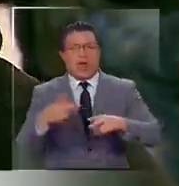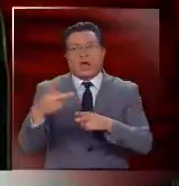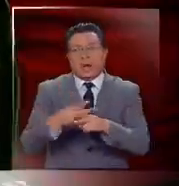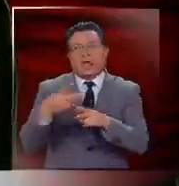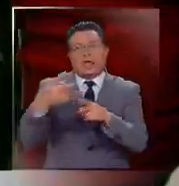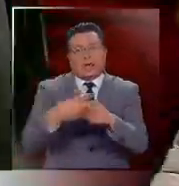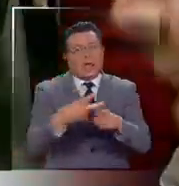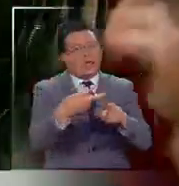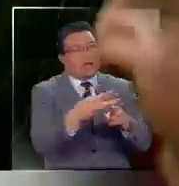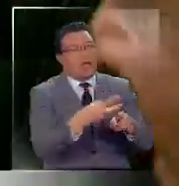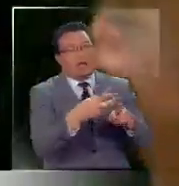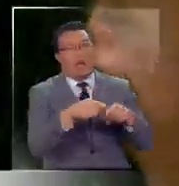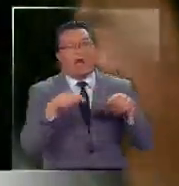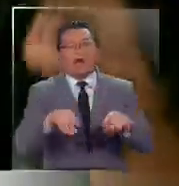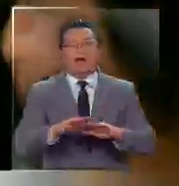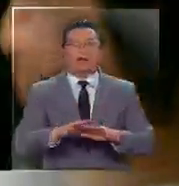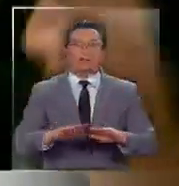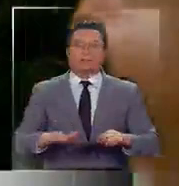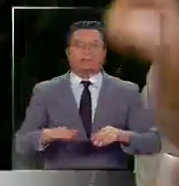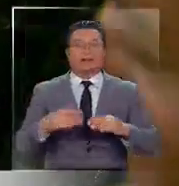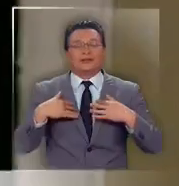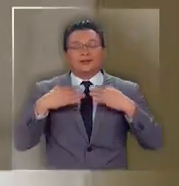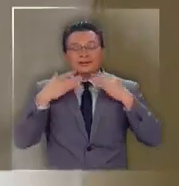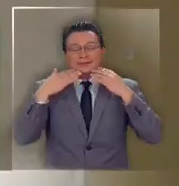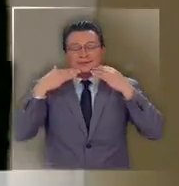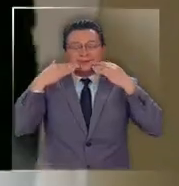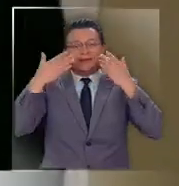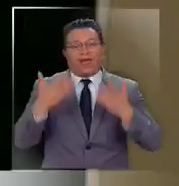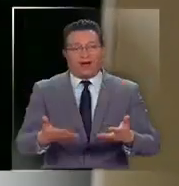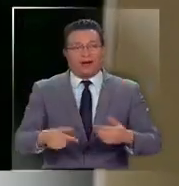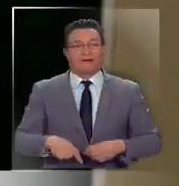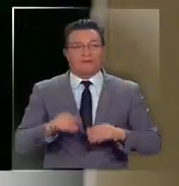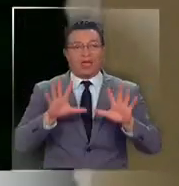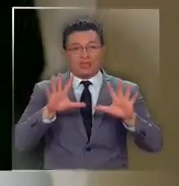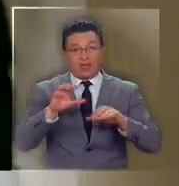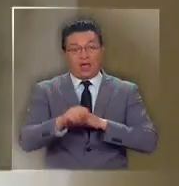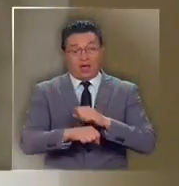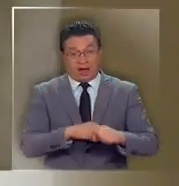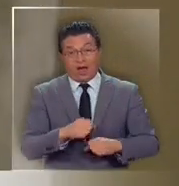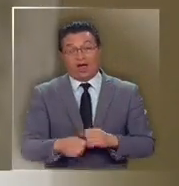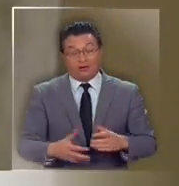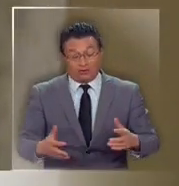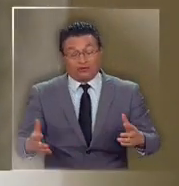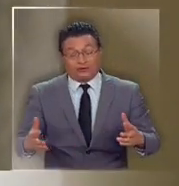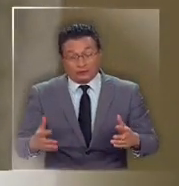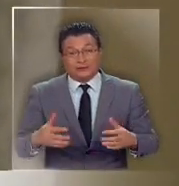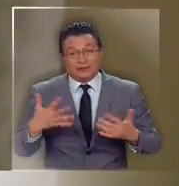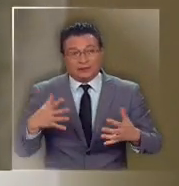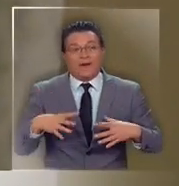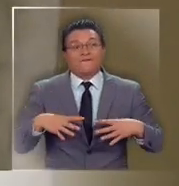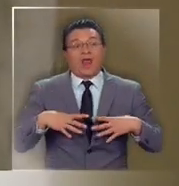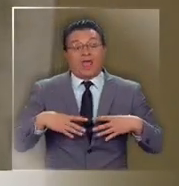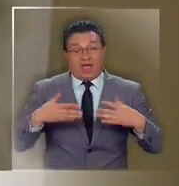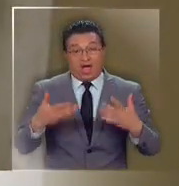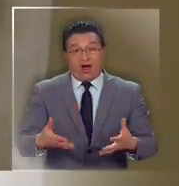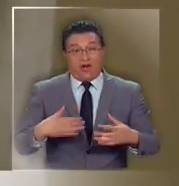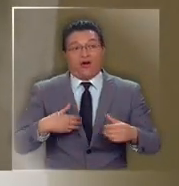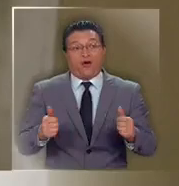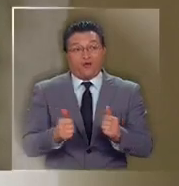arrendando. Estoy emocionada. 10 años. Sí, que feliz ahora